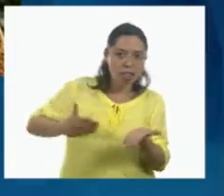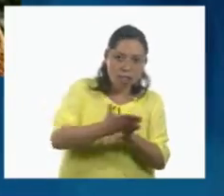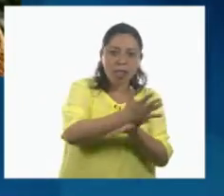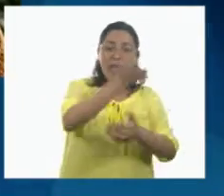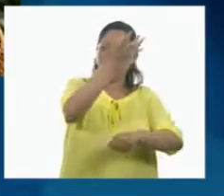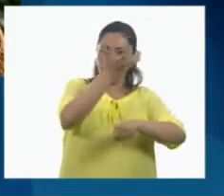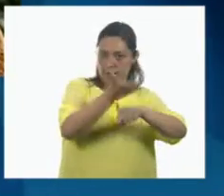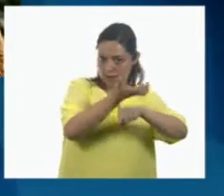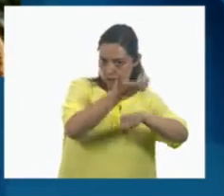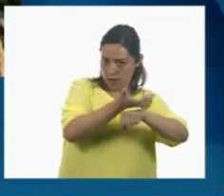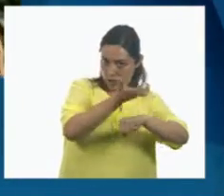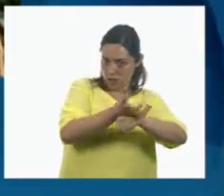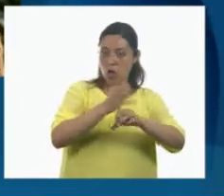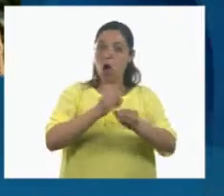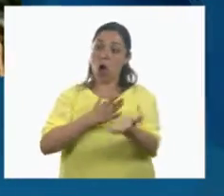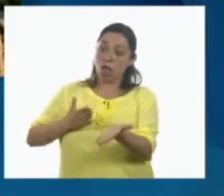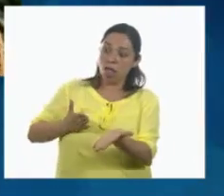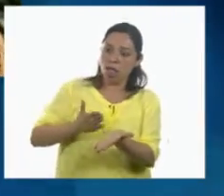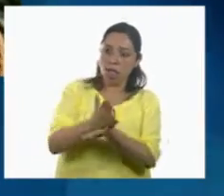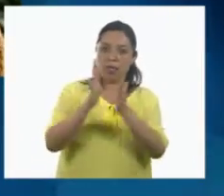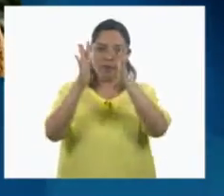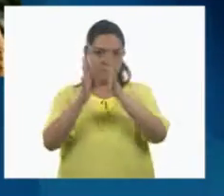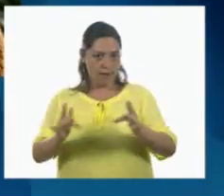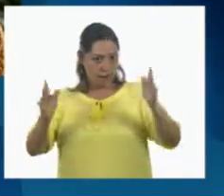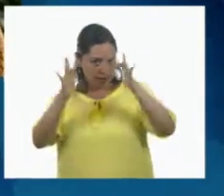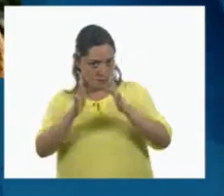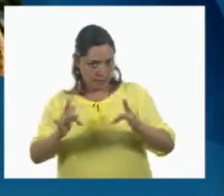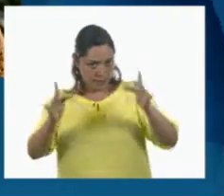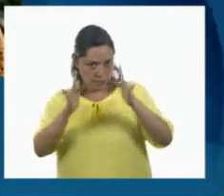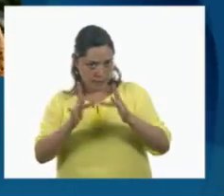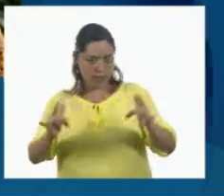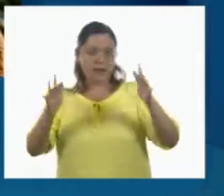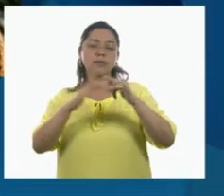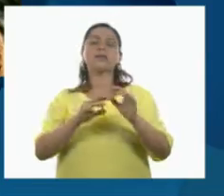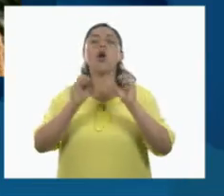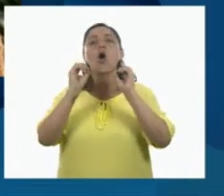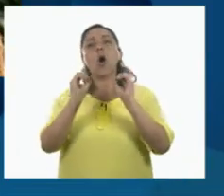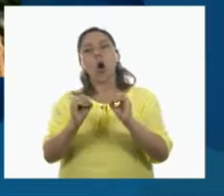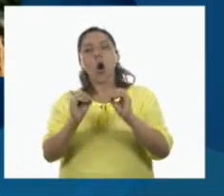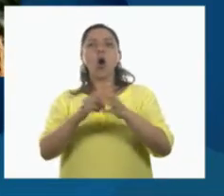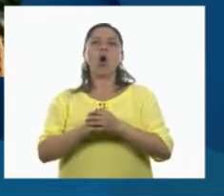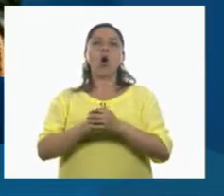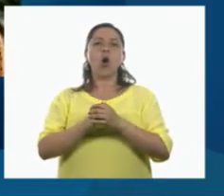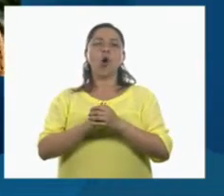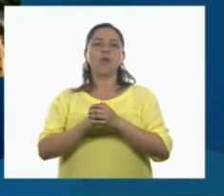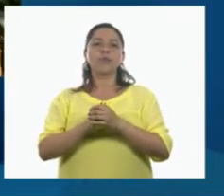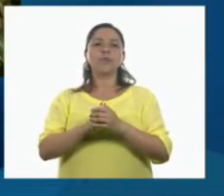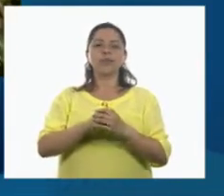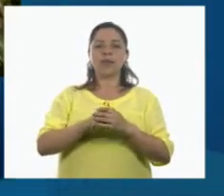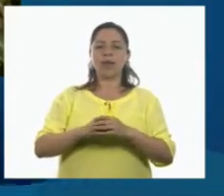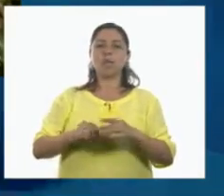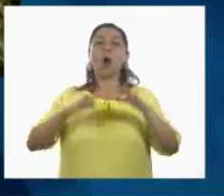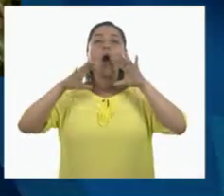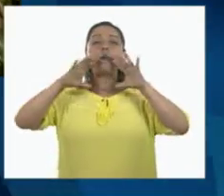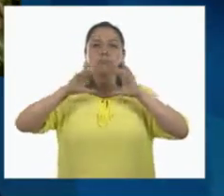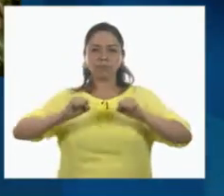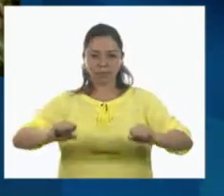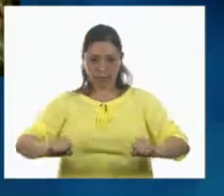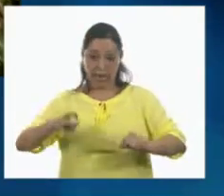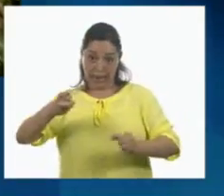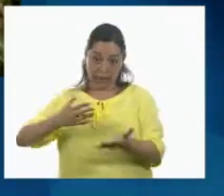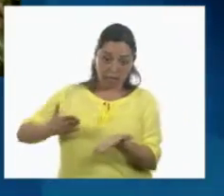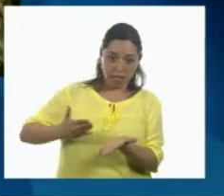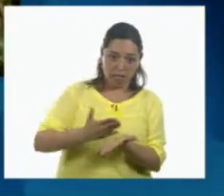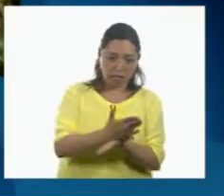o la presencia de los franceses o el imperio de Maximiliano, fueron periodos muy